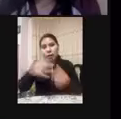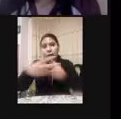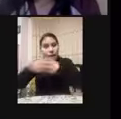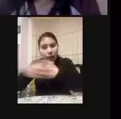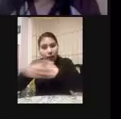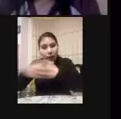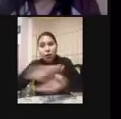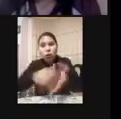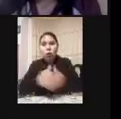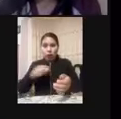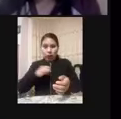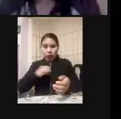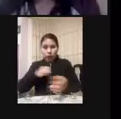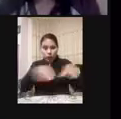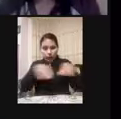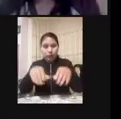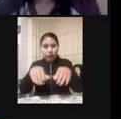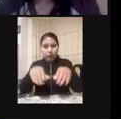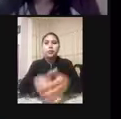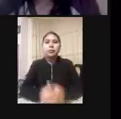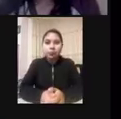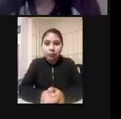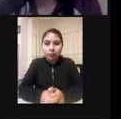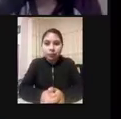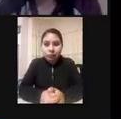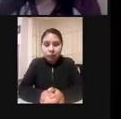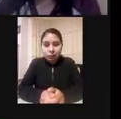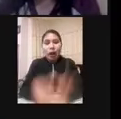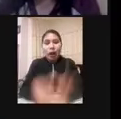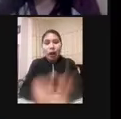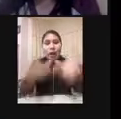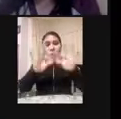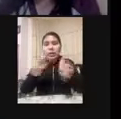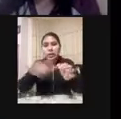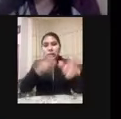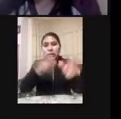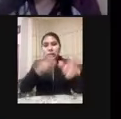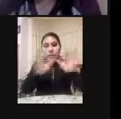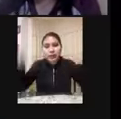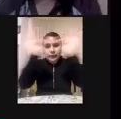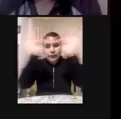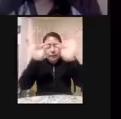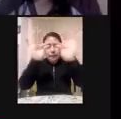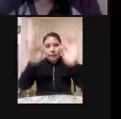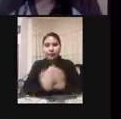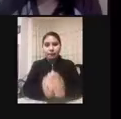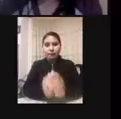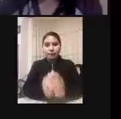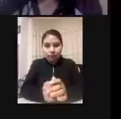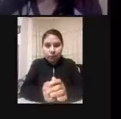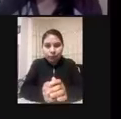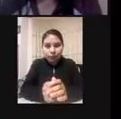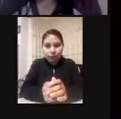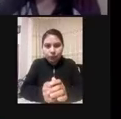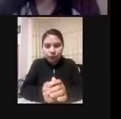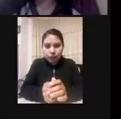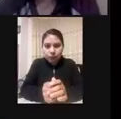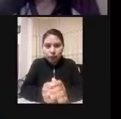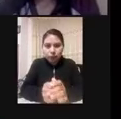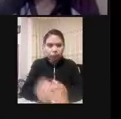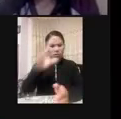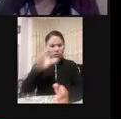Algo importante y no está de más remarcar a todos ustedes, como decíamos, las preparaciones de la comida. Margarita al inicio no va a querer masticar.